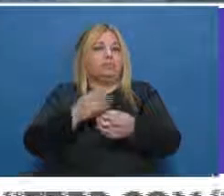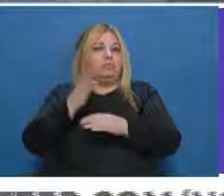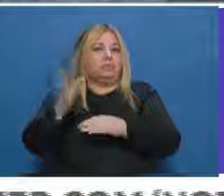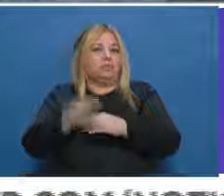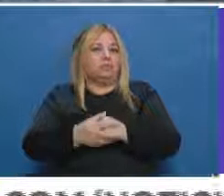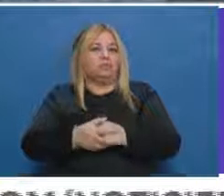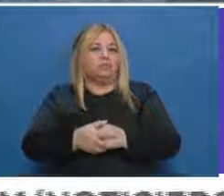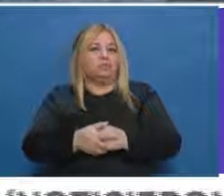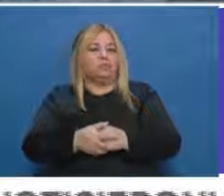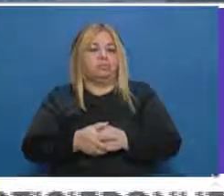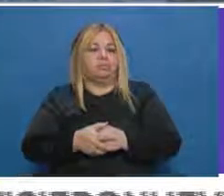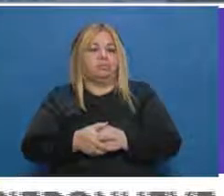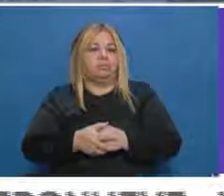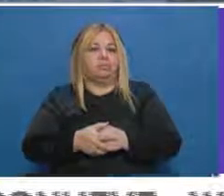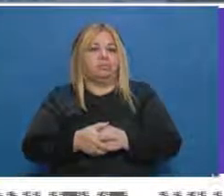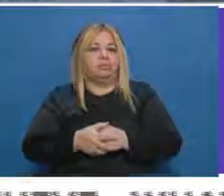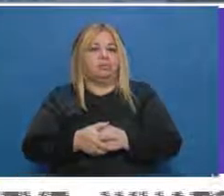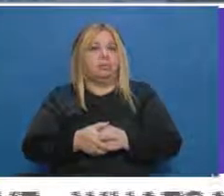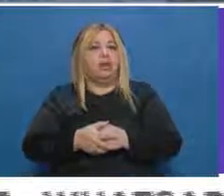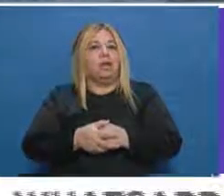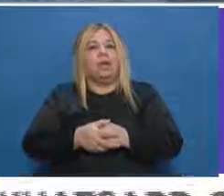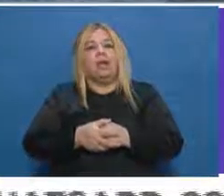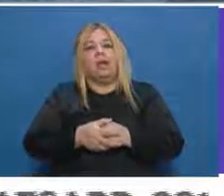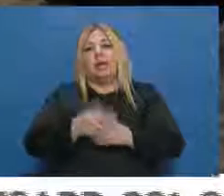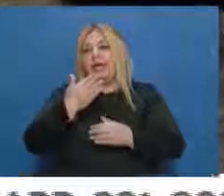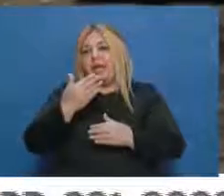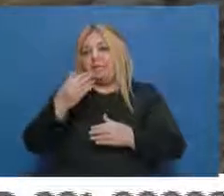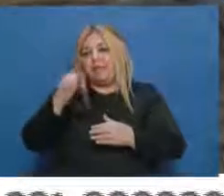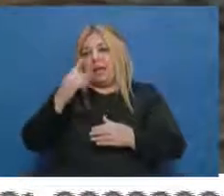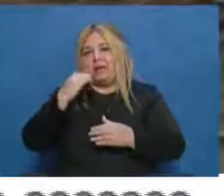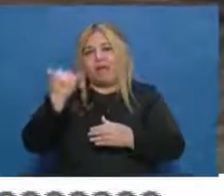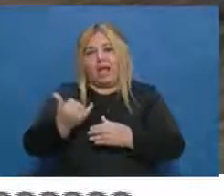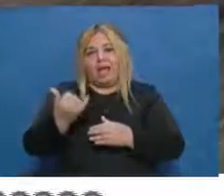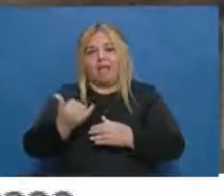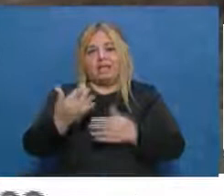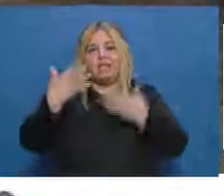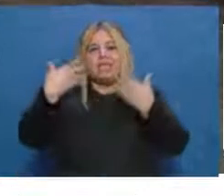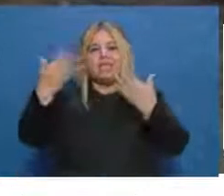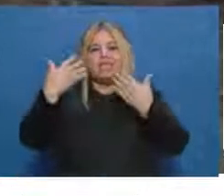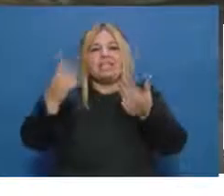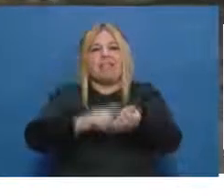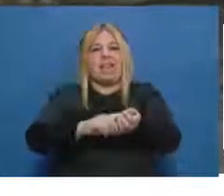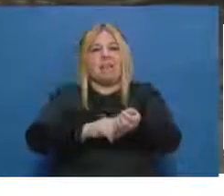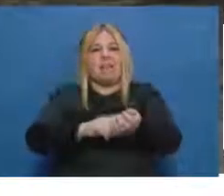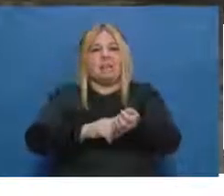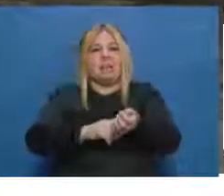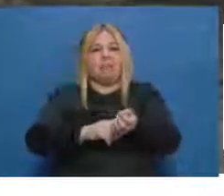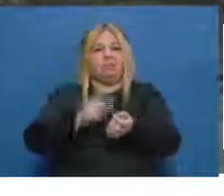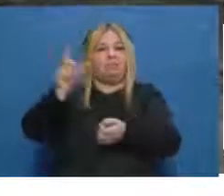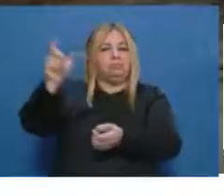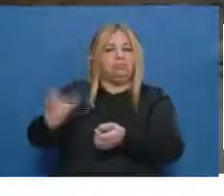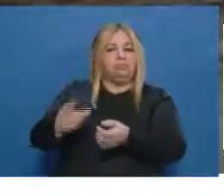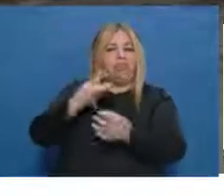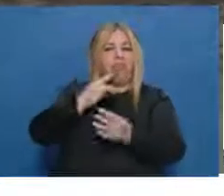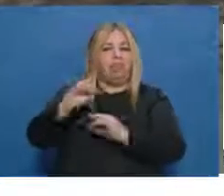Muchas gracias, Mario. Aquí estamos. Les habíamos prometido a los hinchas de Independiente Rivadavia sacarle la ficha a quien va a ser su